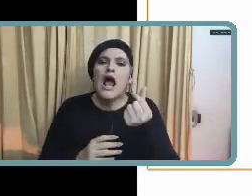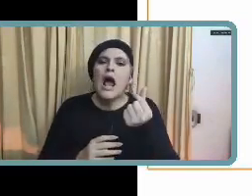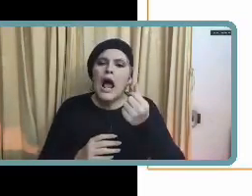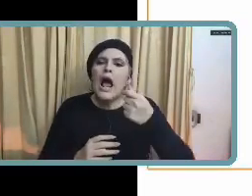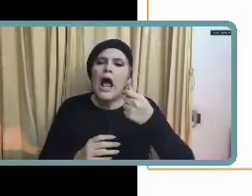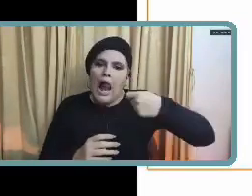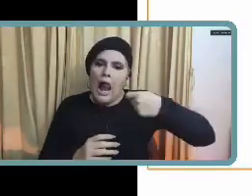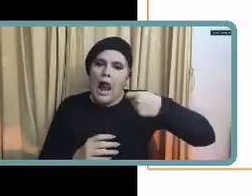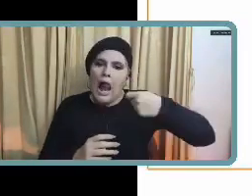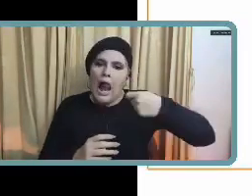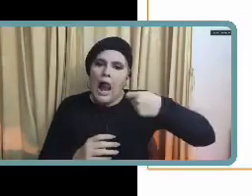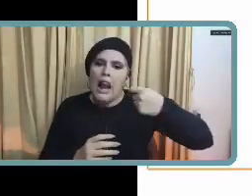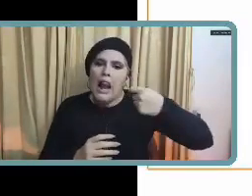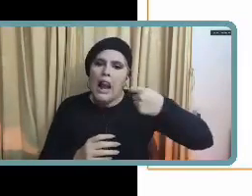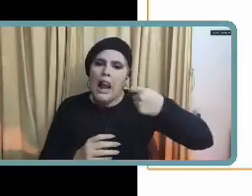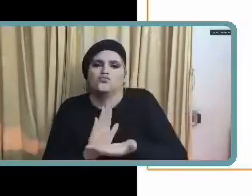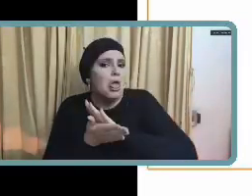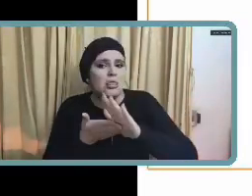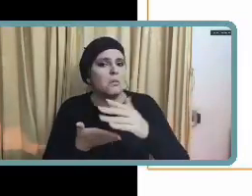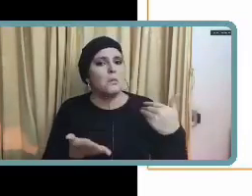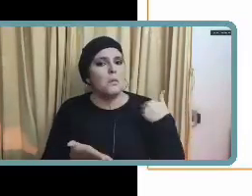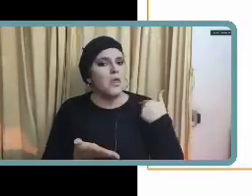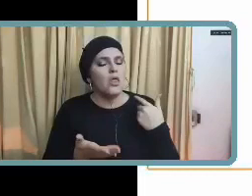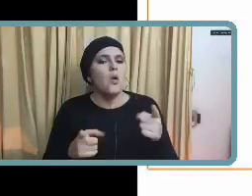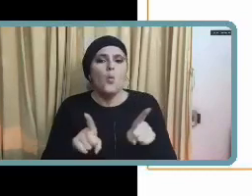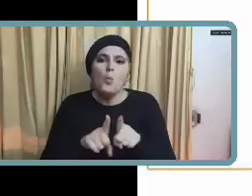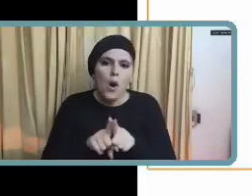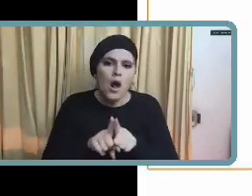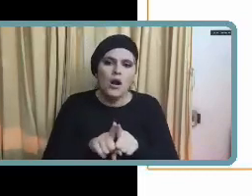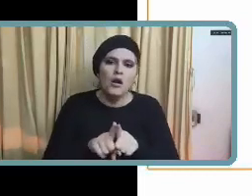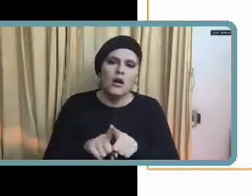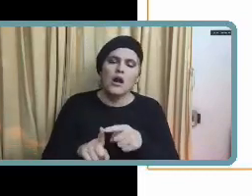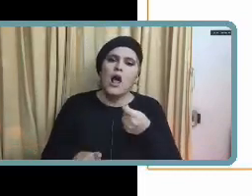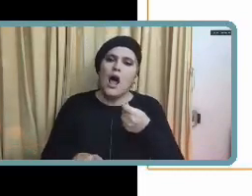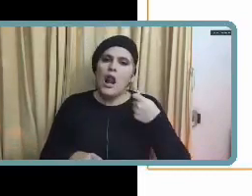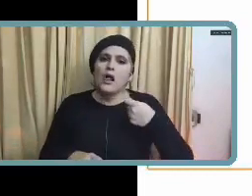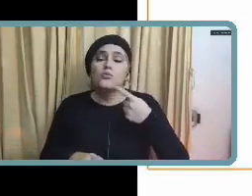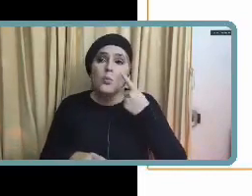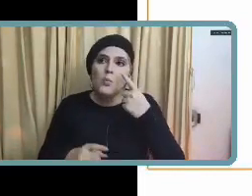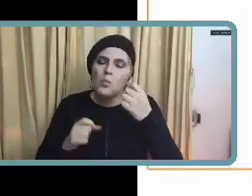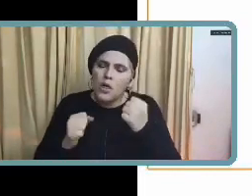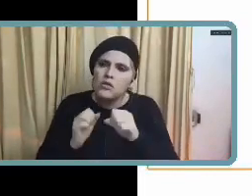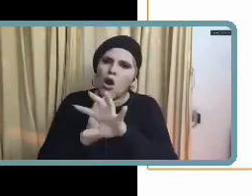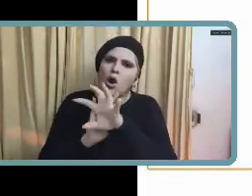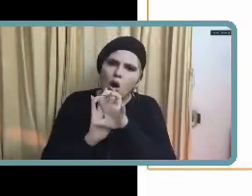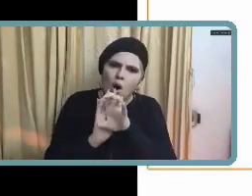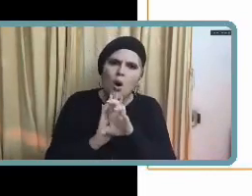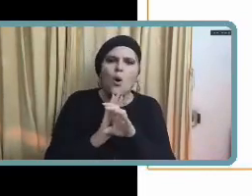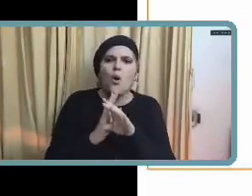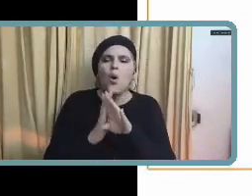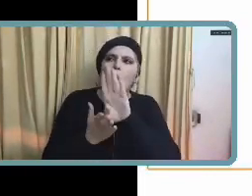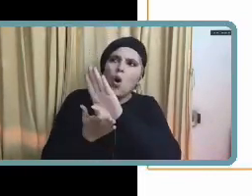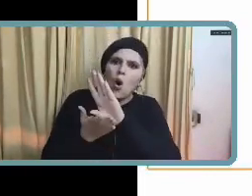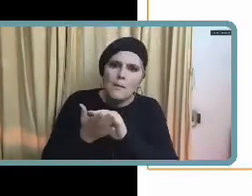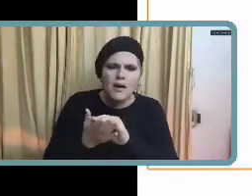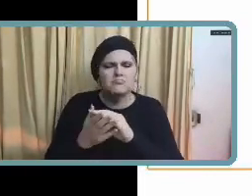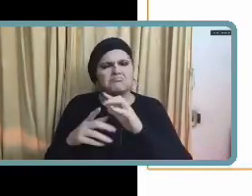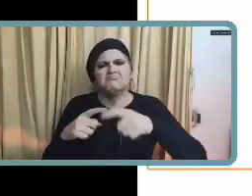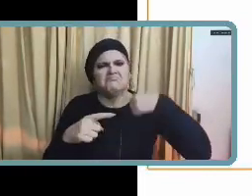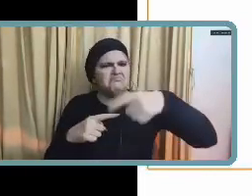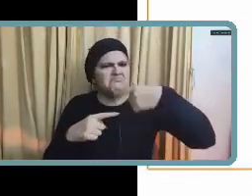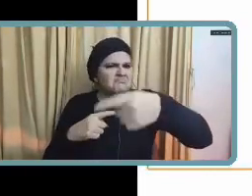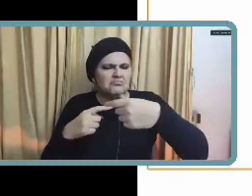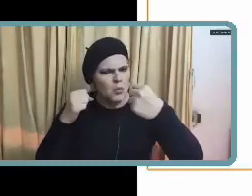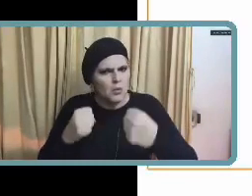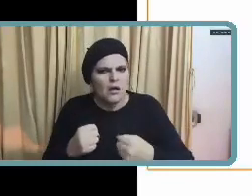subiendo a todas nuestras redes para que lo puedan ver una y otra vez, copiar las diapositivas, no hay ni un problema. Esto es para ustedes, para